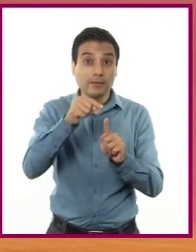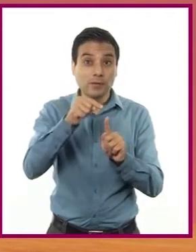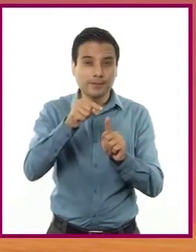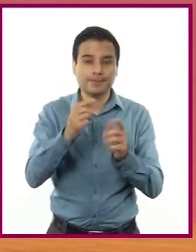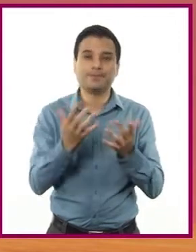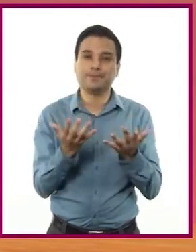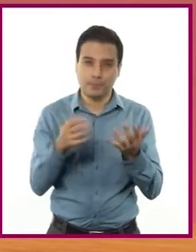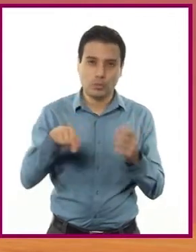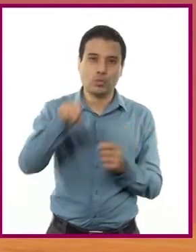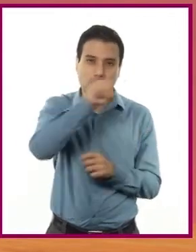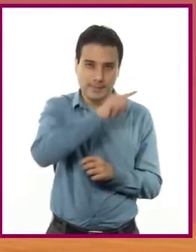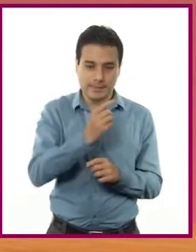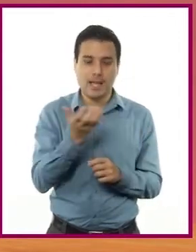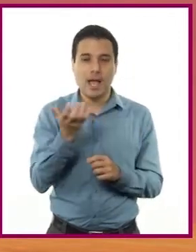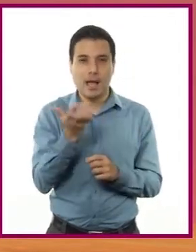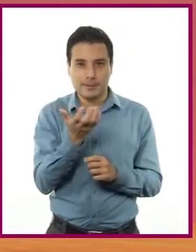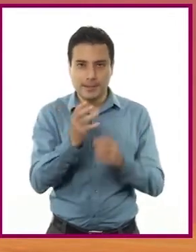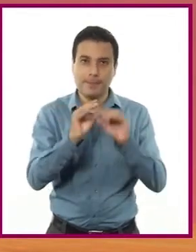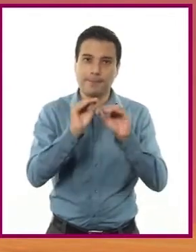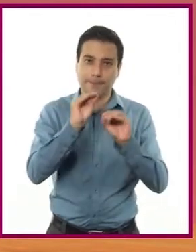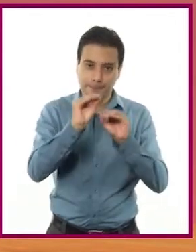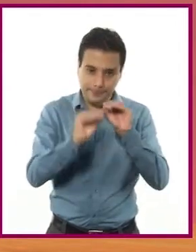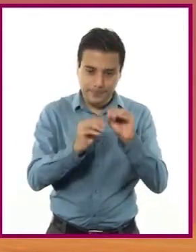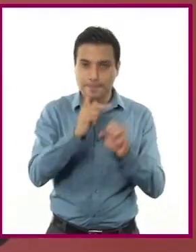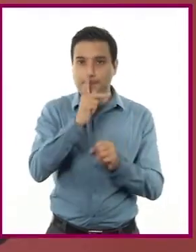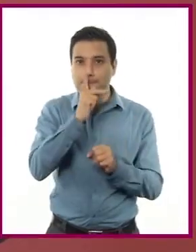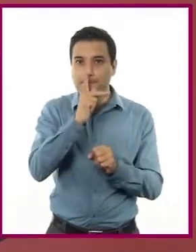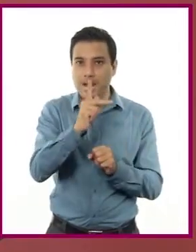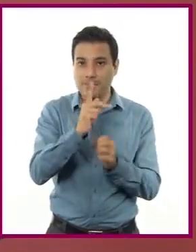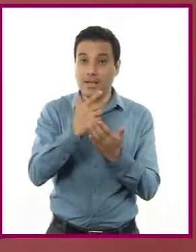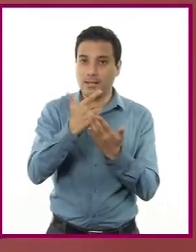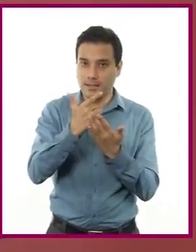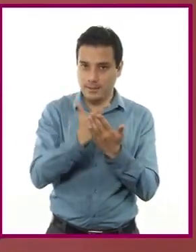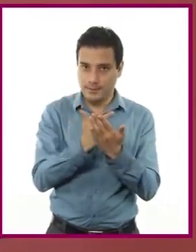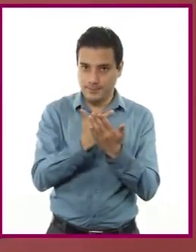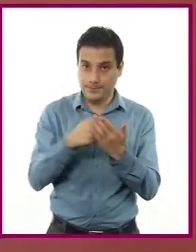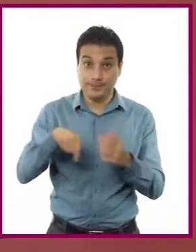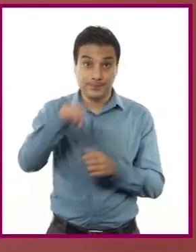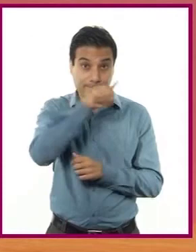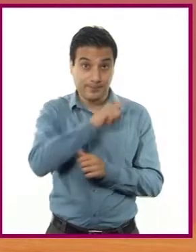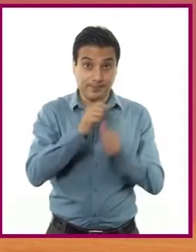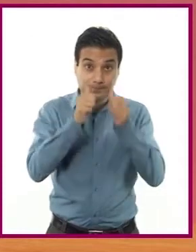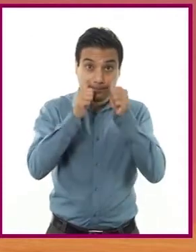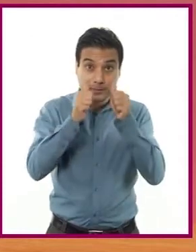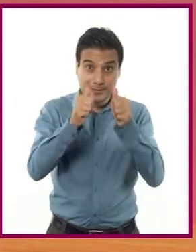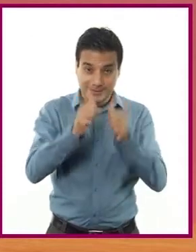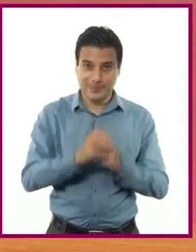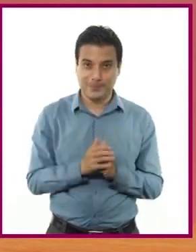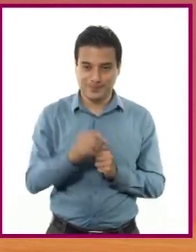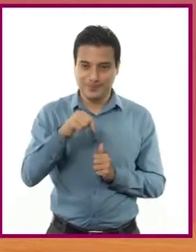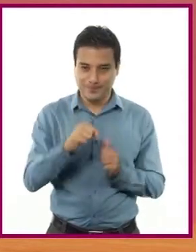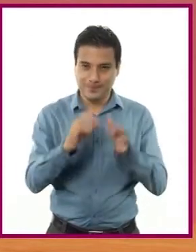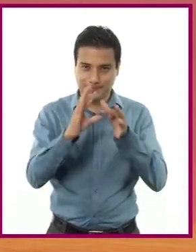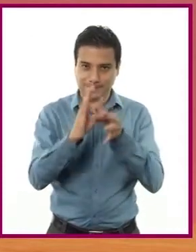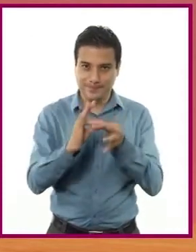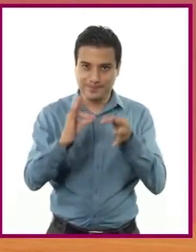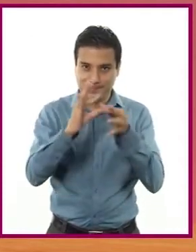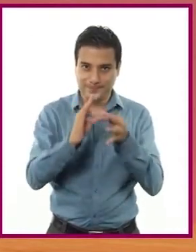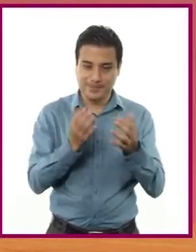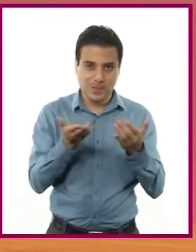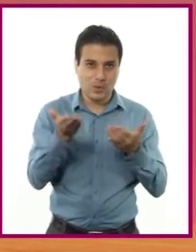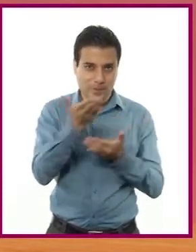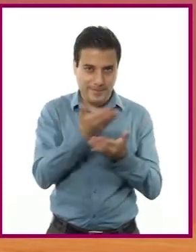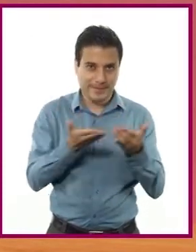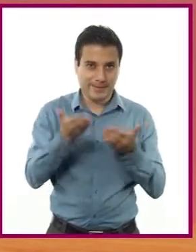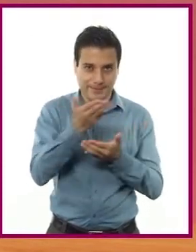en elaborar un glosario a partir de un texto. Así que pongan mucha atención a lo que compartiremos con ustedes en